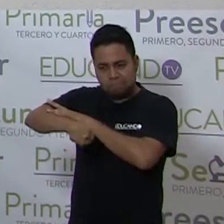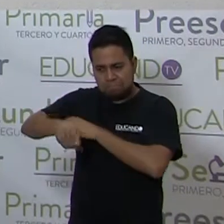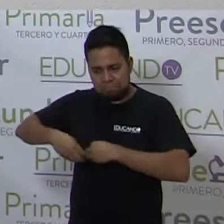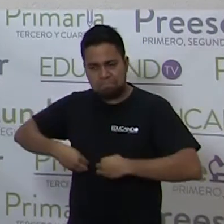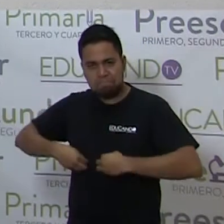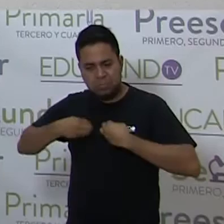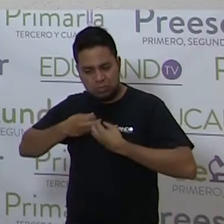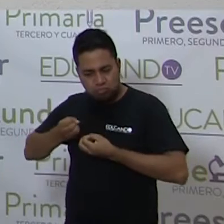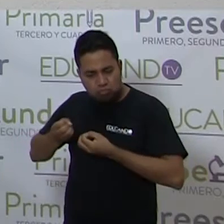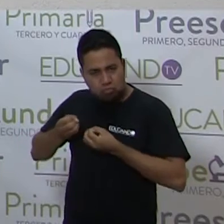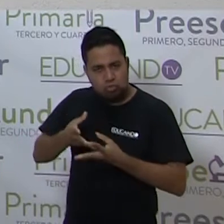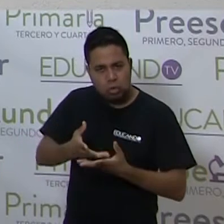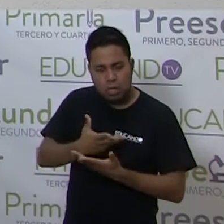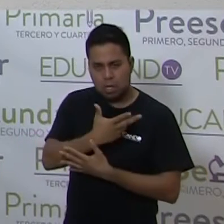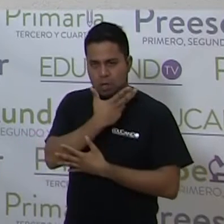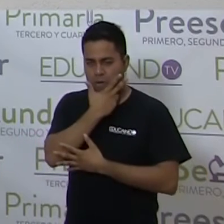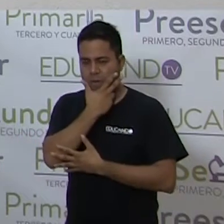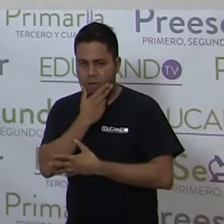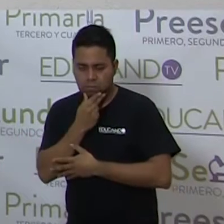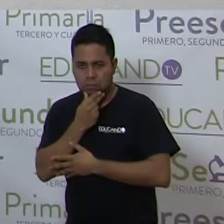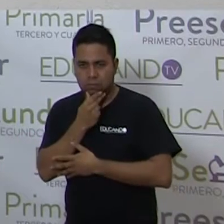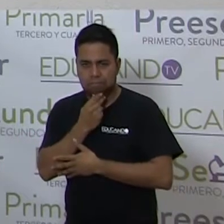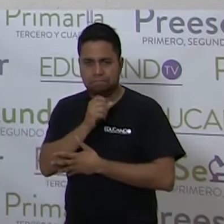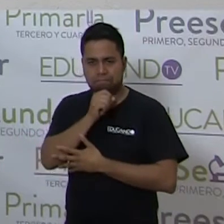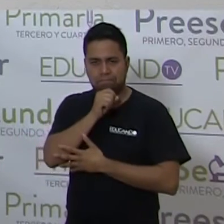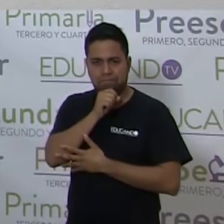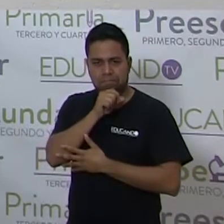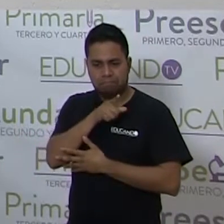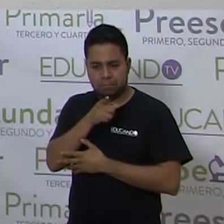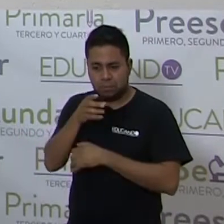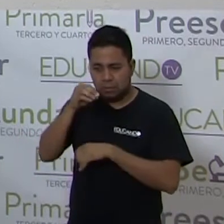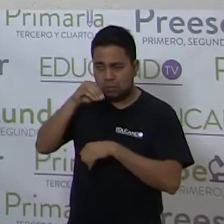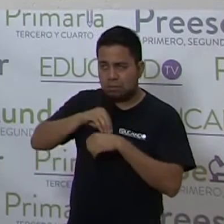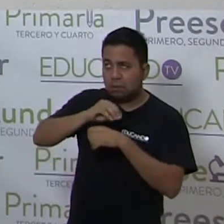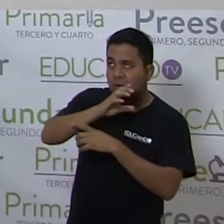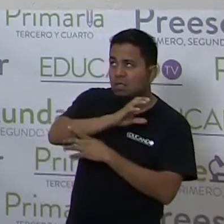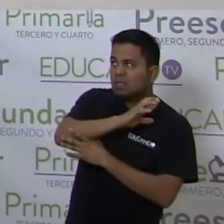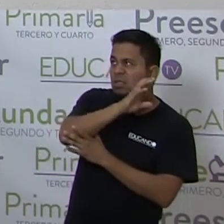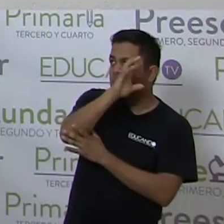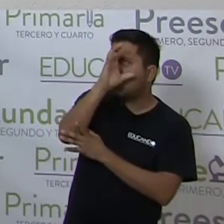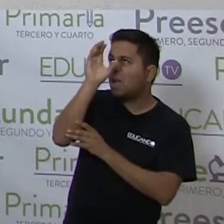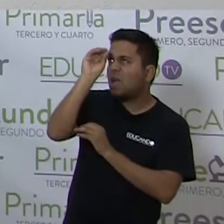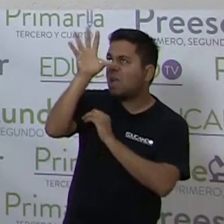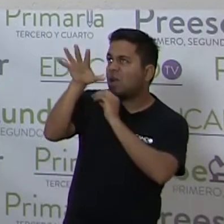hombre. También se formó el corazón del cielo.